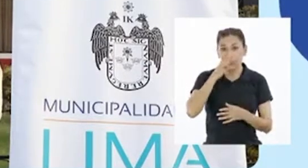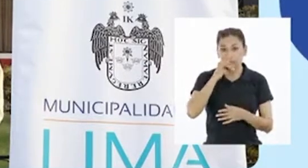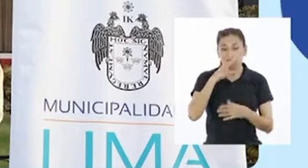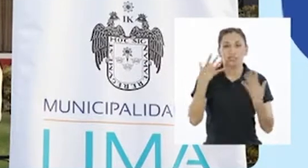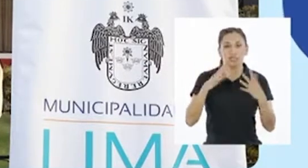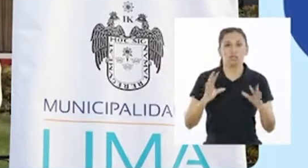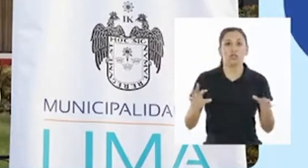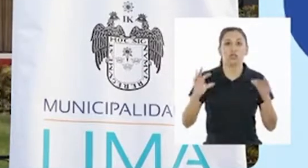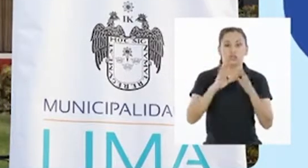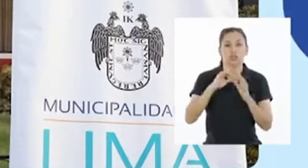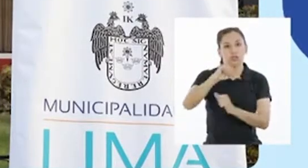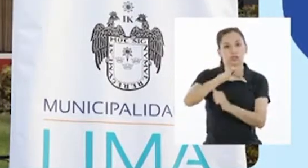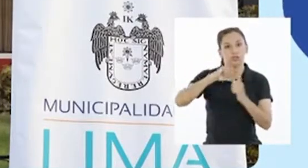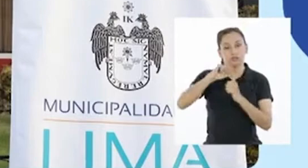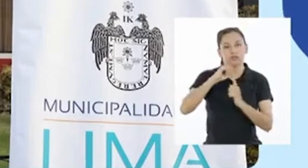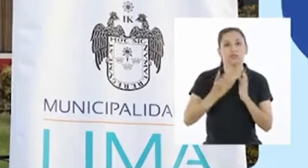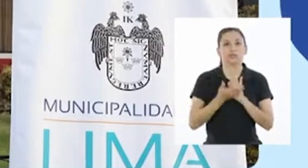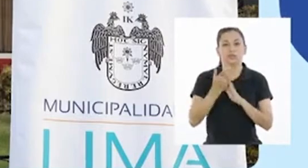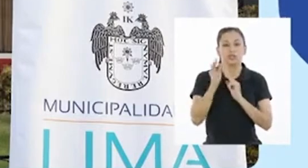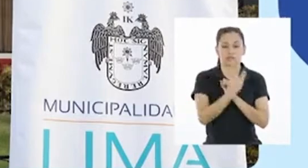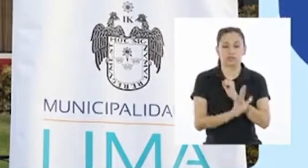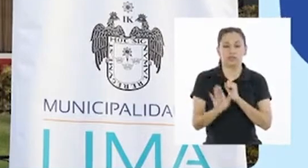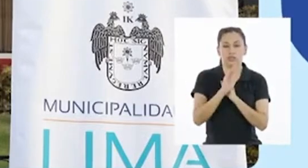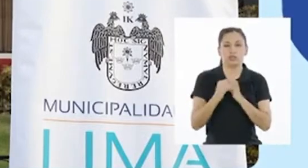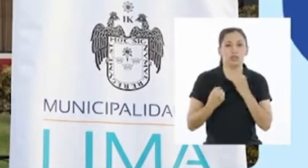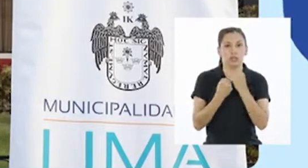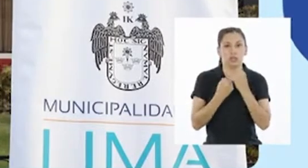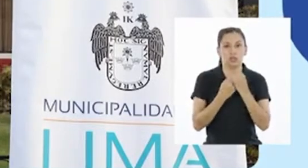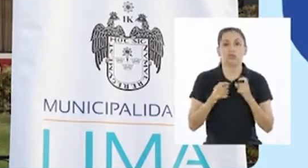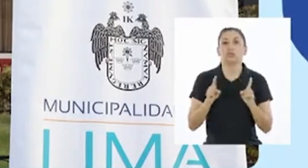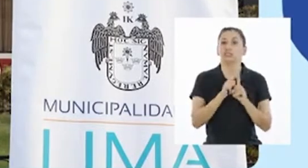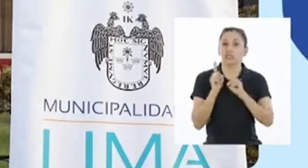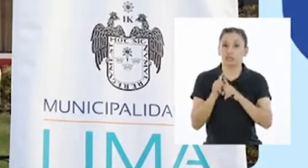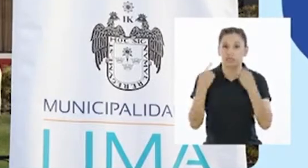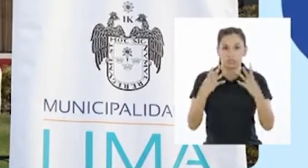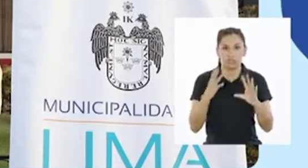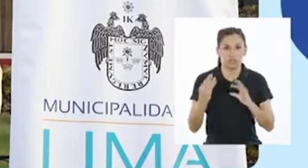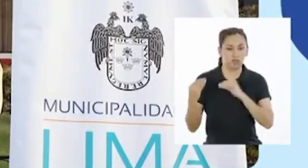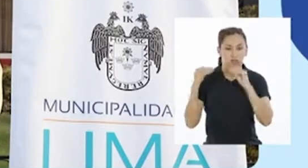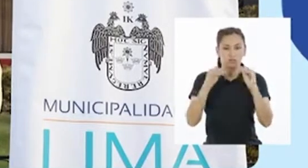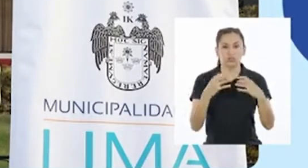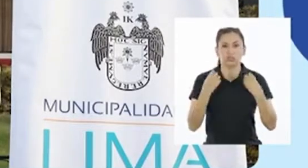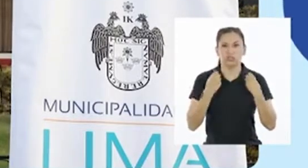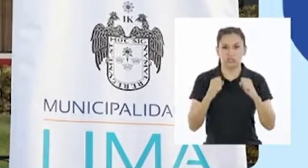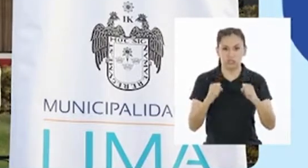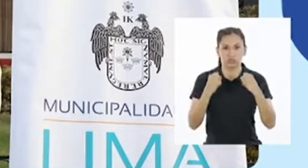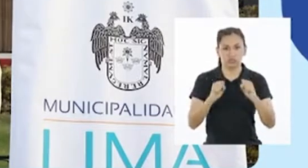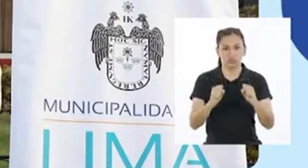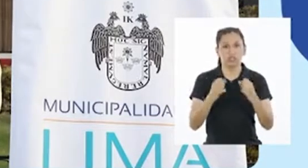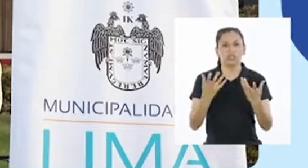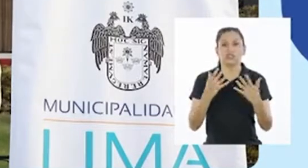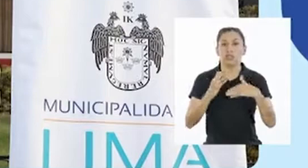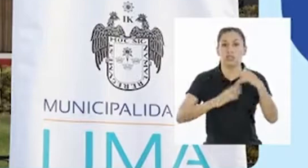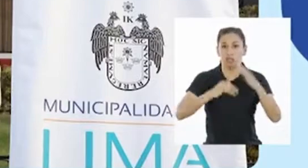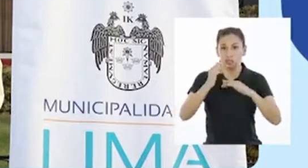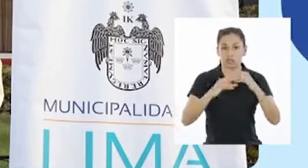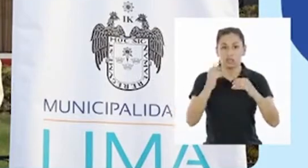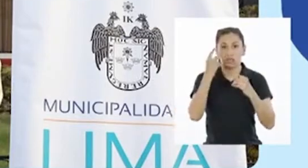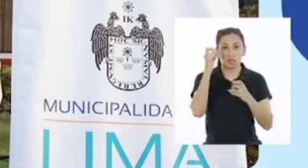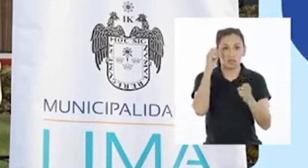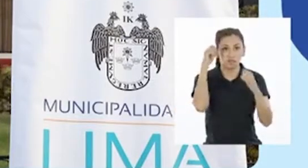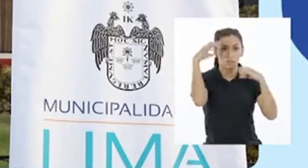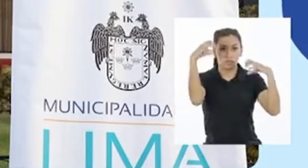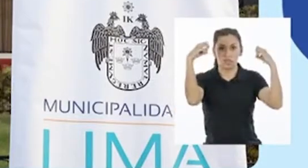serenajos están interconectados para actuar de manera más acelerada y conjunta. También se ha puesto mucho énfasis en el mantenimiento de nuestras cámaras